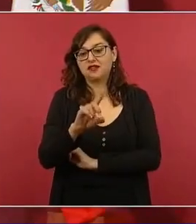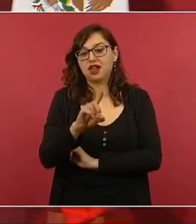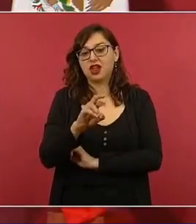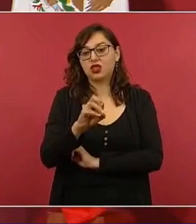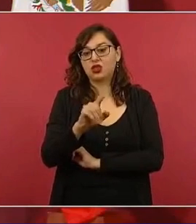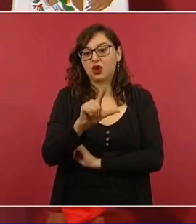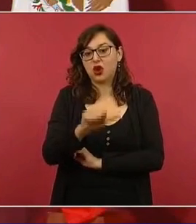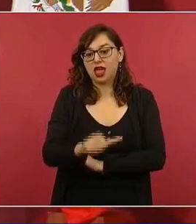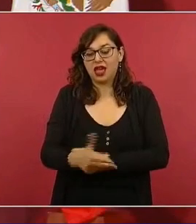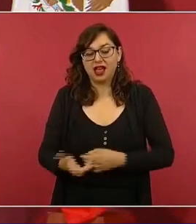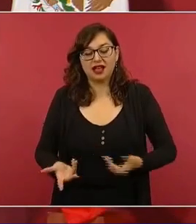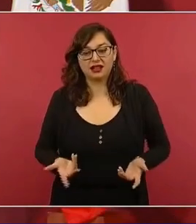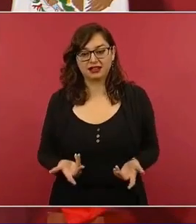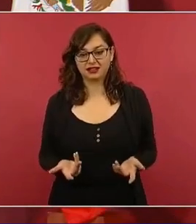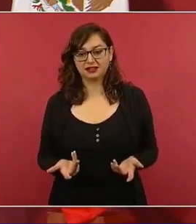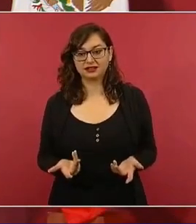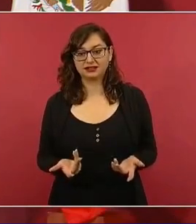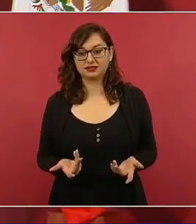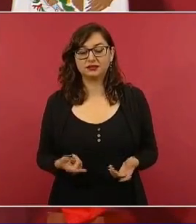de información